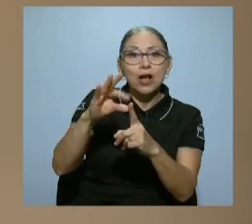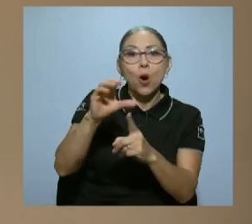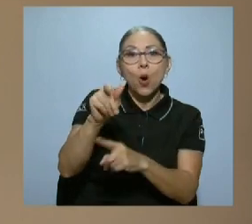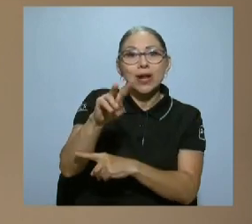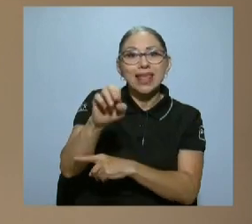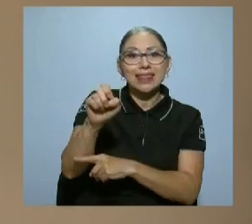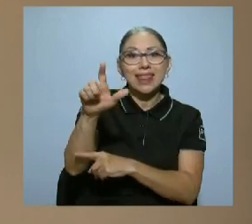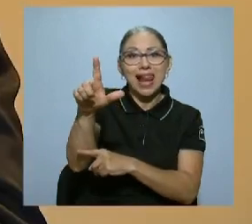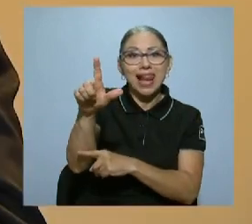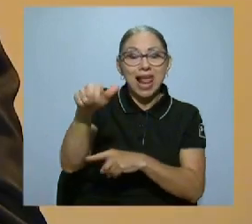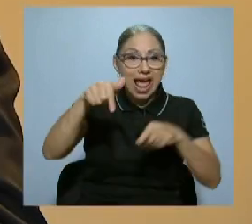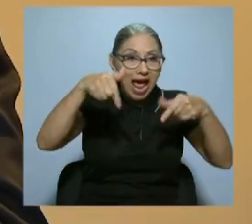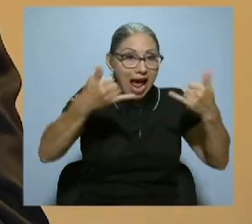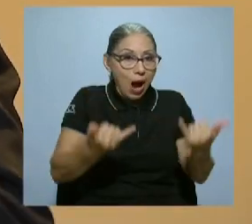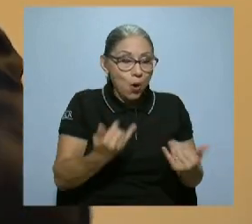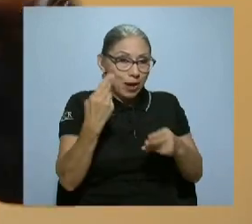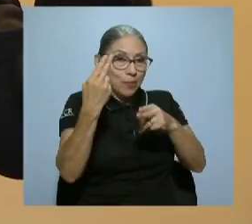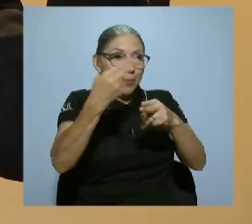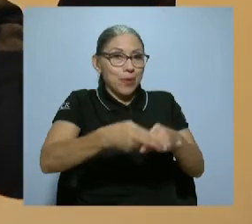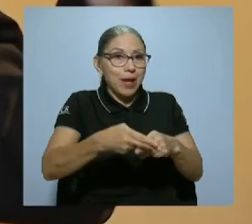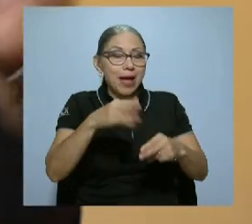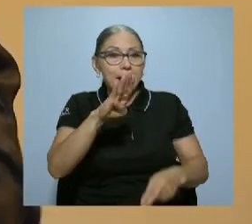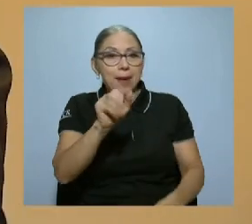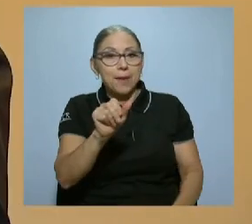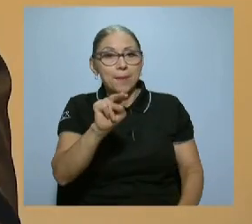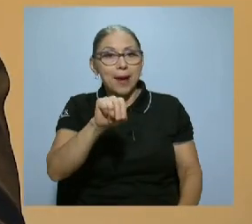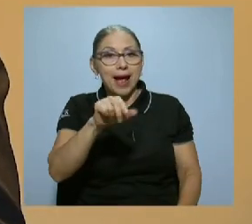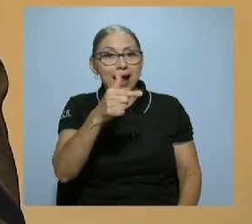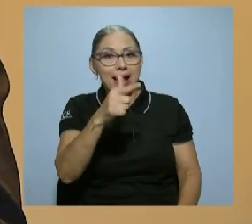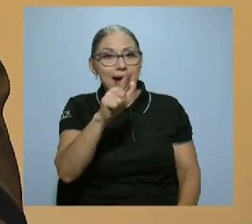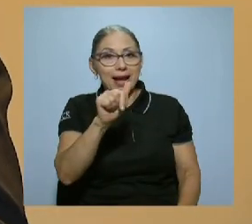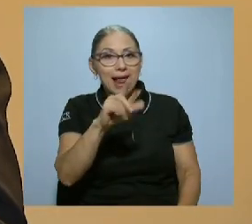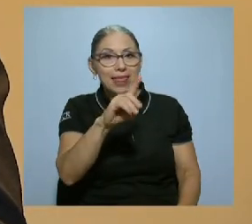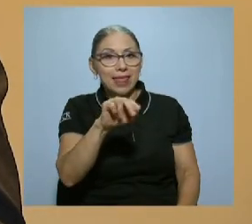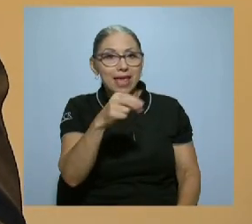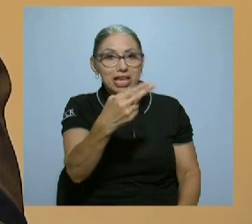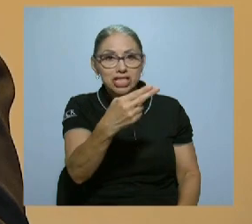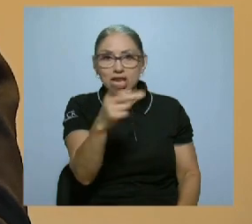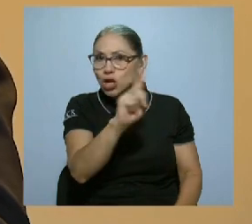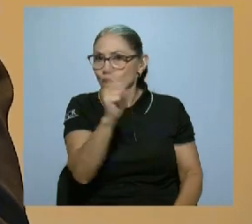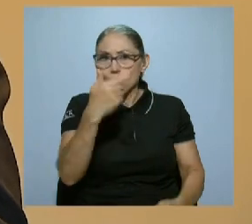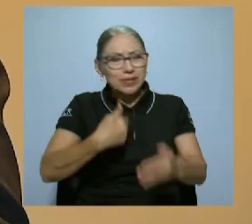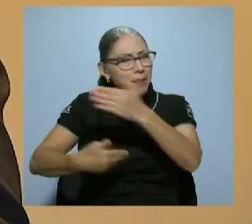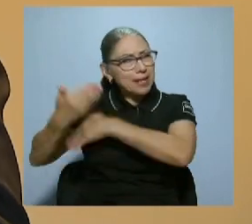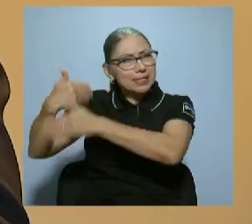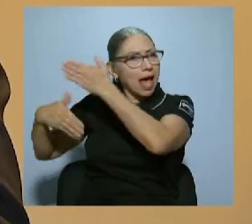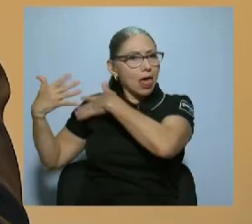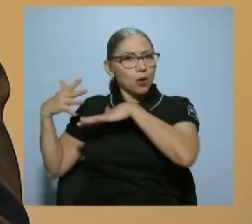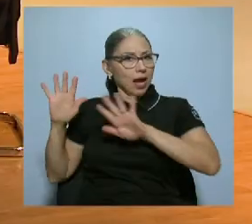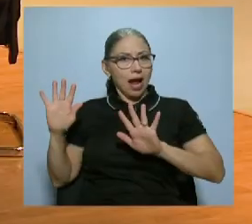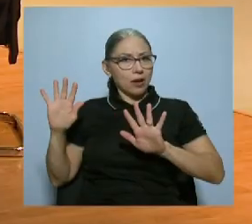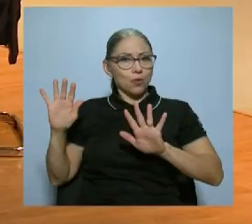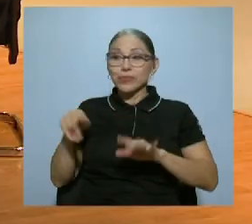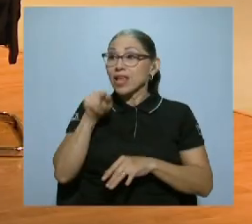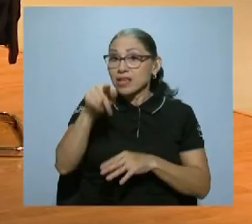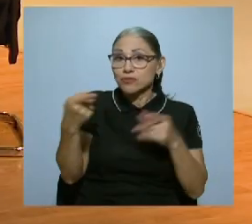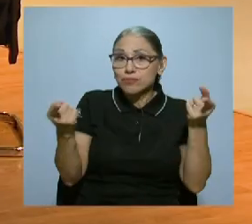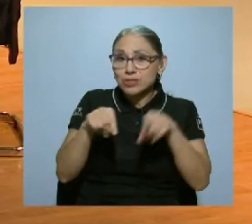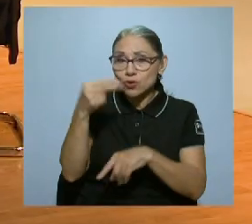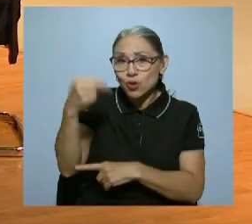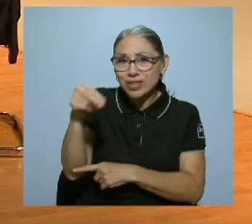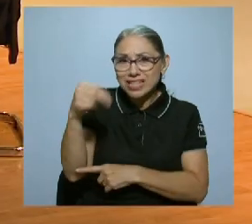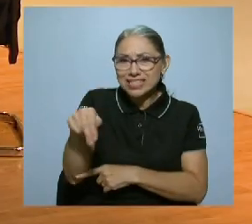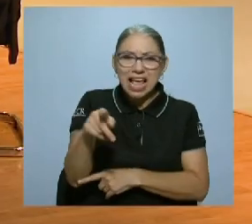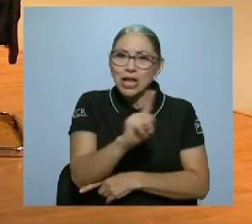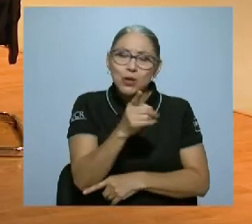Bangladesh. Eso es escasamente en el 71, no pertenece al pasado lejano, pertenece y que hizo noticia, y si le parece no